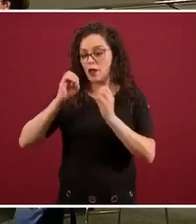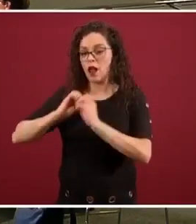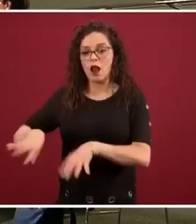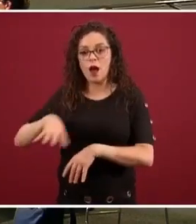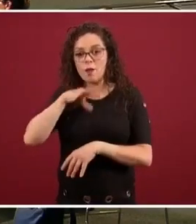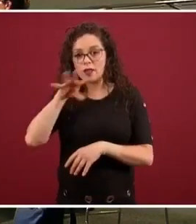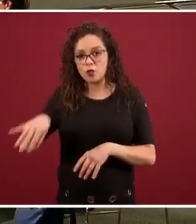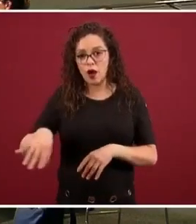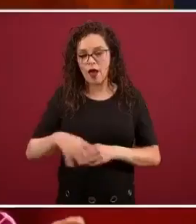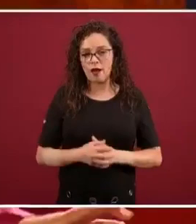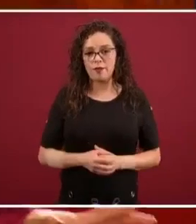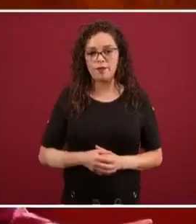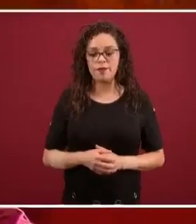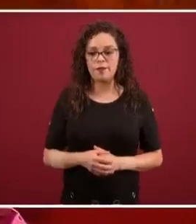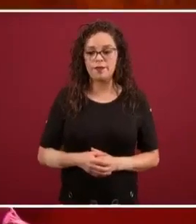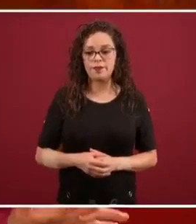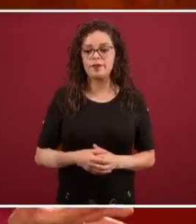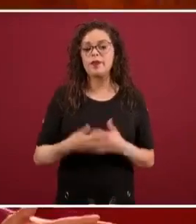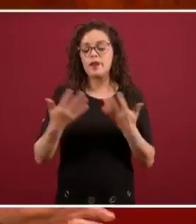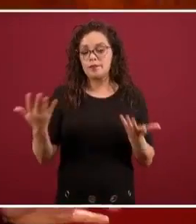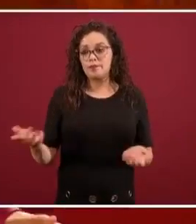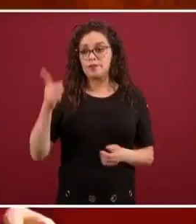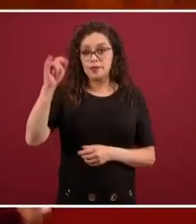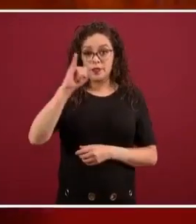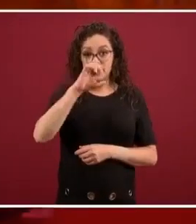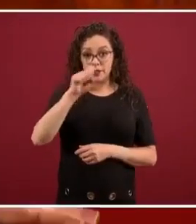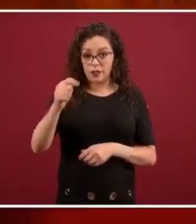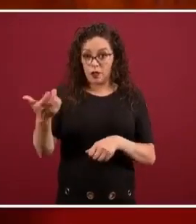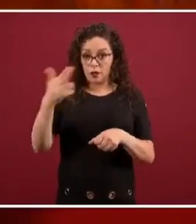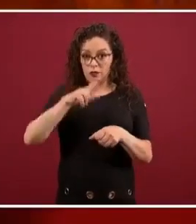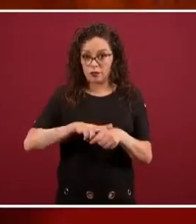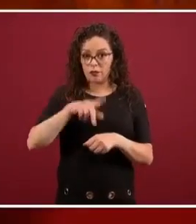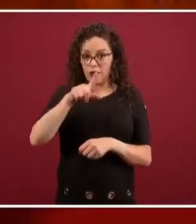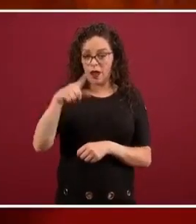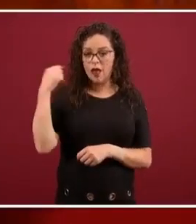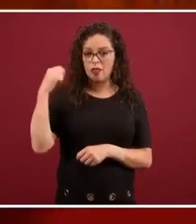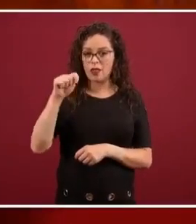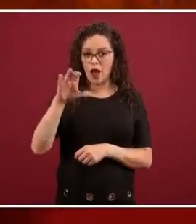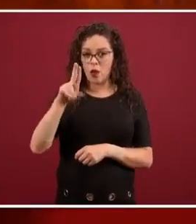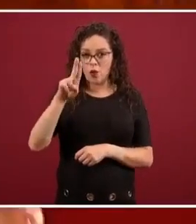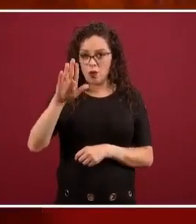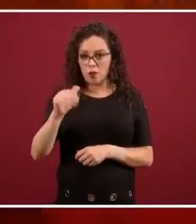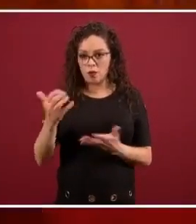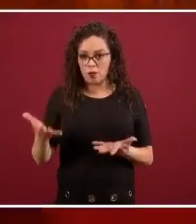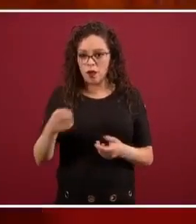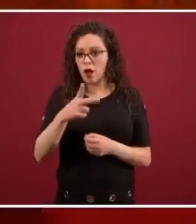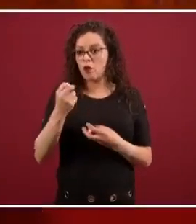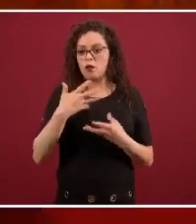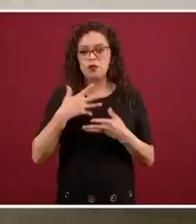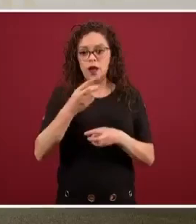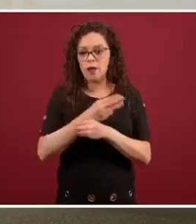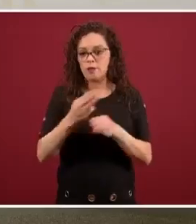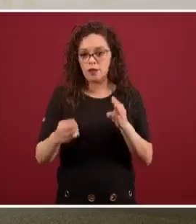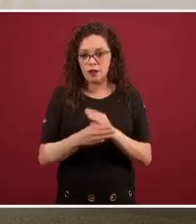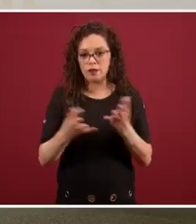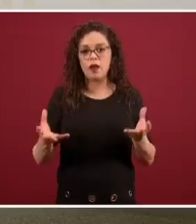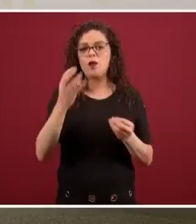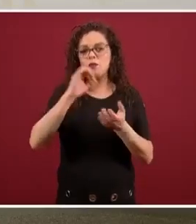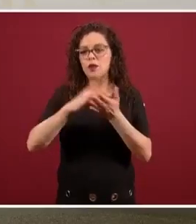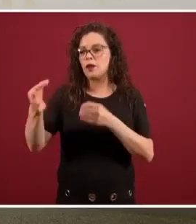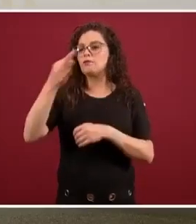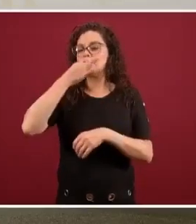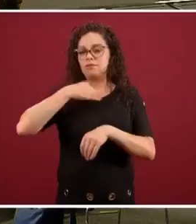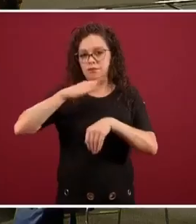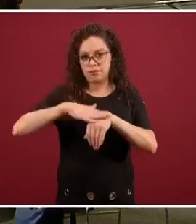en este hospital de Tacuba del ISSSTE es un hospital Vamos COVID, a investigar qué pasa en Tacuba del ISSSTE. No cuentan con equipo Gracias especial. por la alerta.